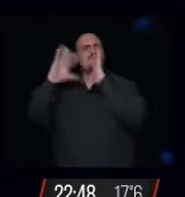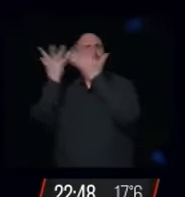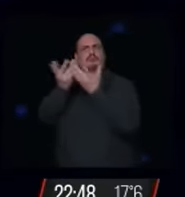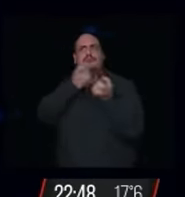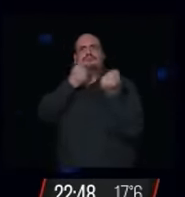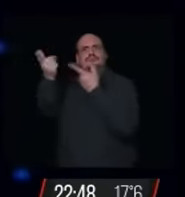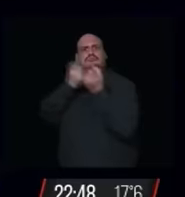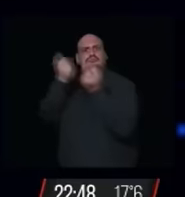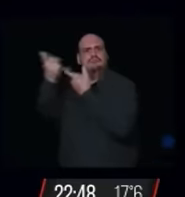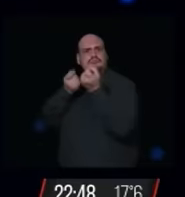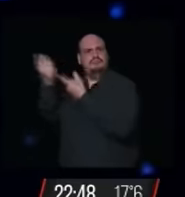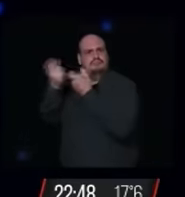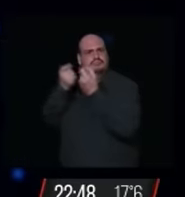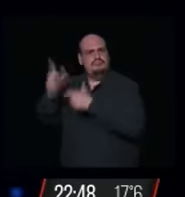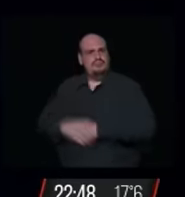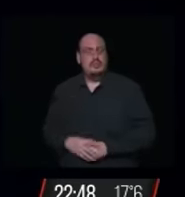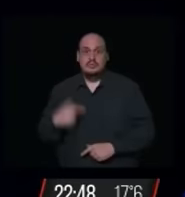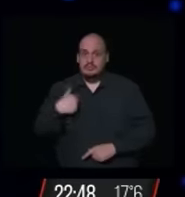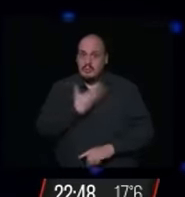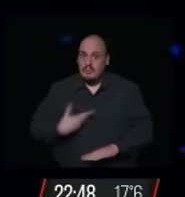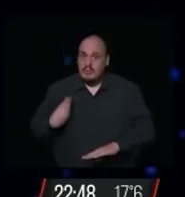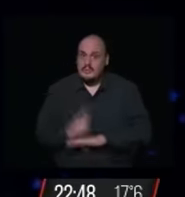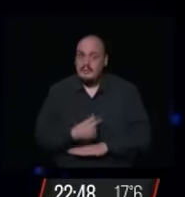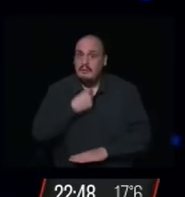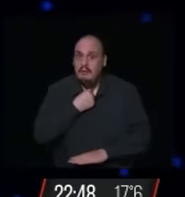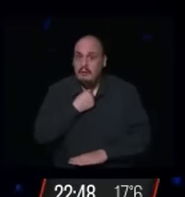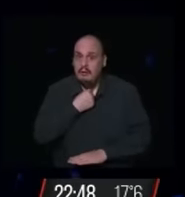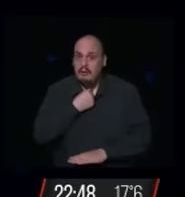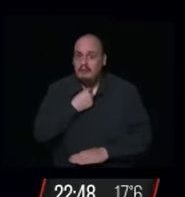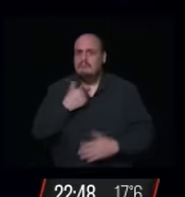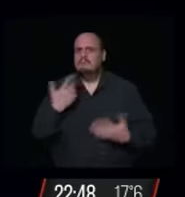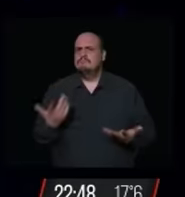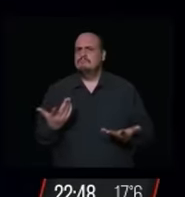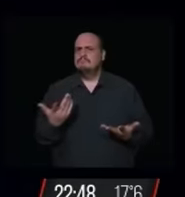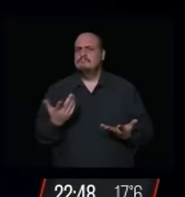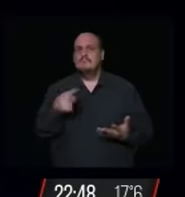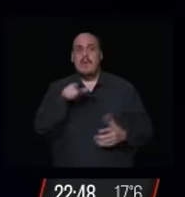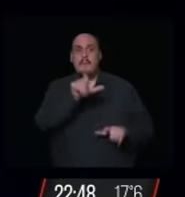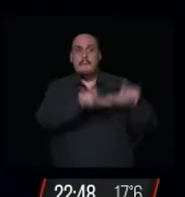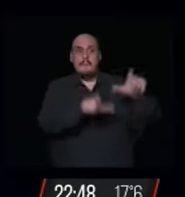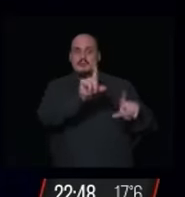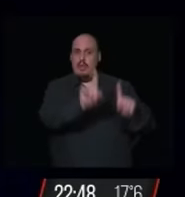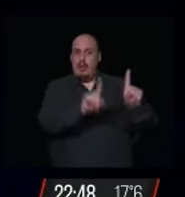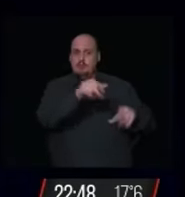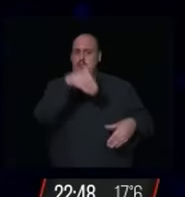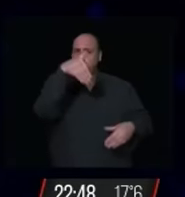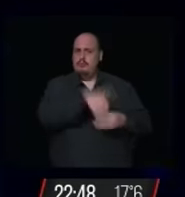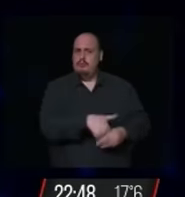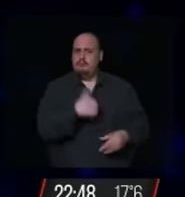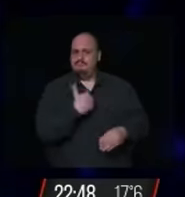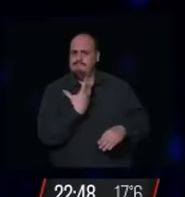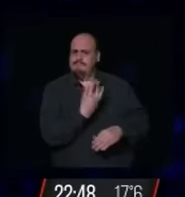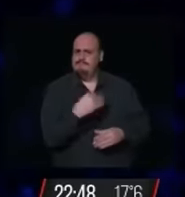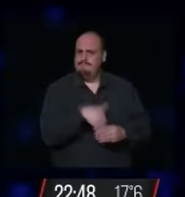ser presidente, además, entendiendo que hay algunos que ni siquiera me votan convencidos, sino simplemente